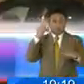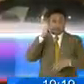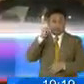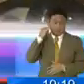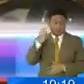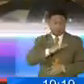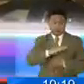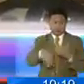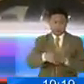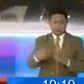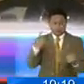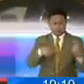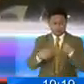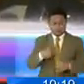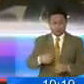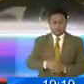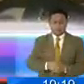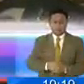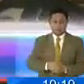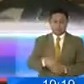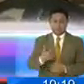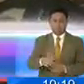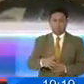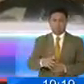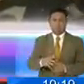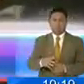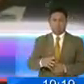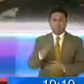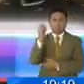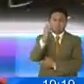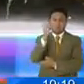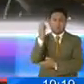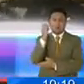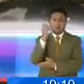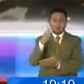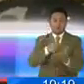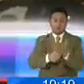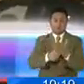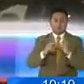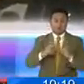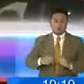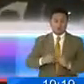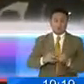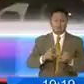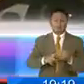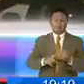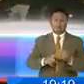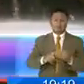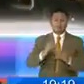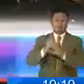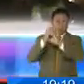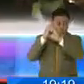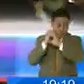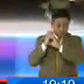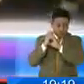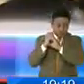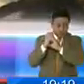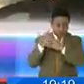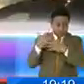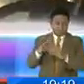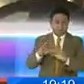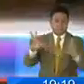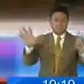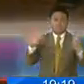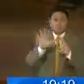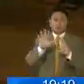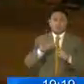todos policontusos. Transportados por ambulancias del Ministerio de Salud Pública, San Francisco y Coto